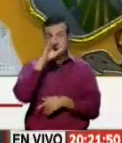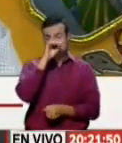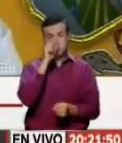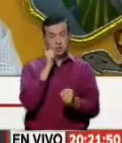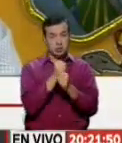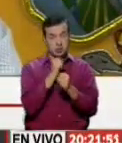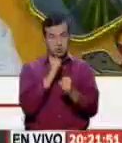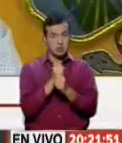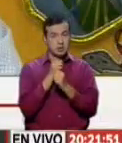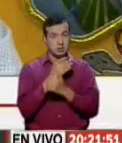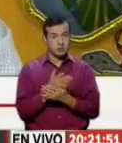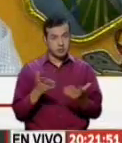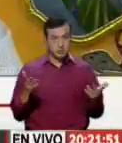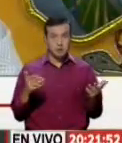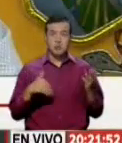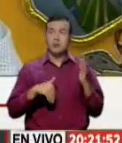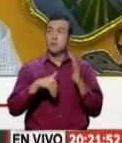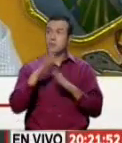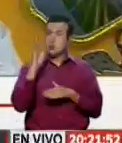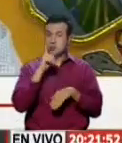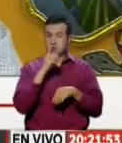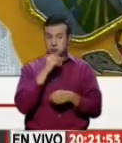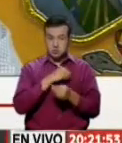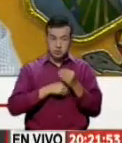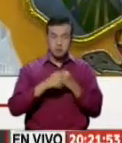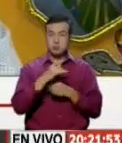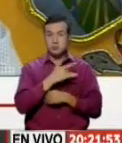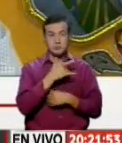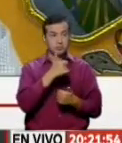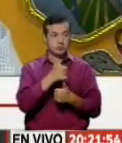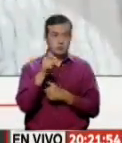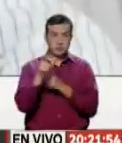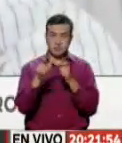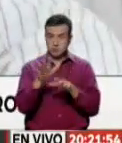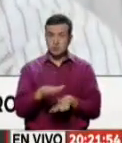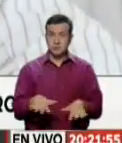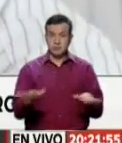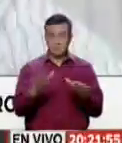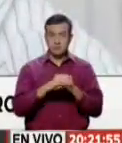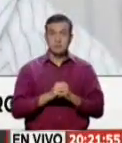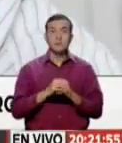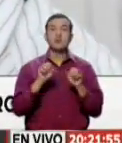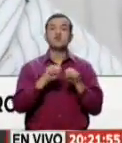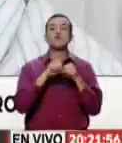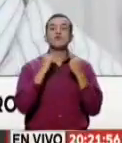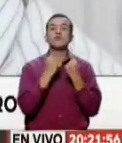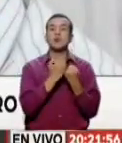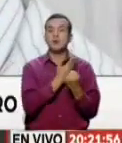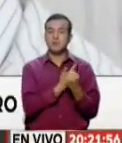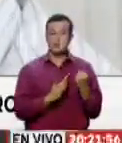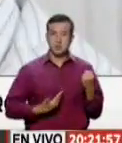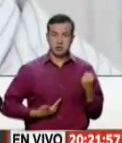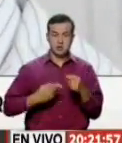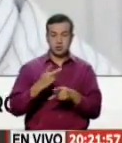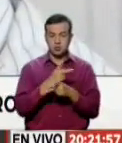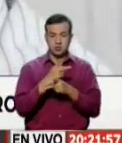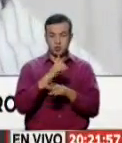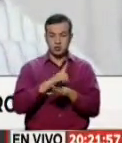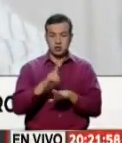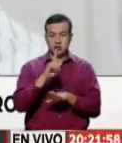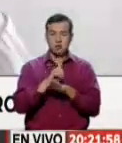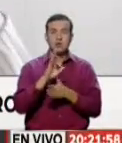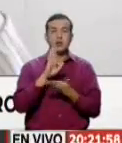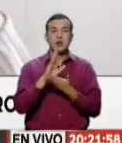trabajo, genera inversión y genera bienestar para los ciudadanos. En lo social, el presidente del Consejo Directivo del IES,